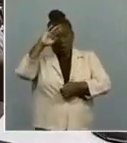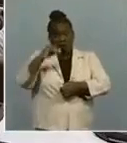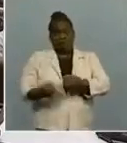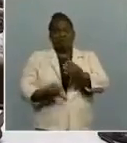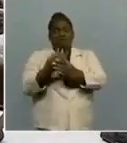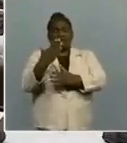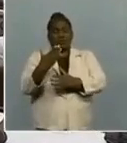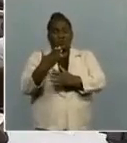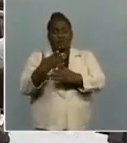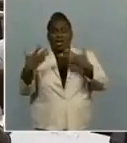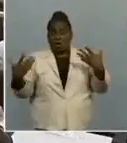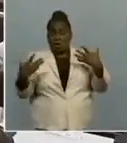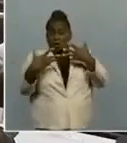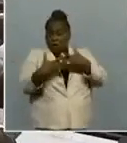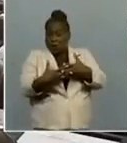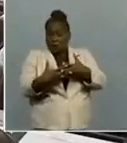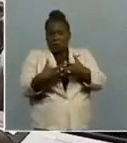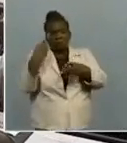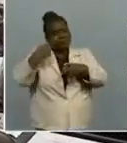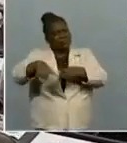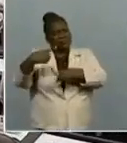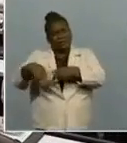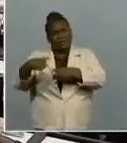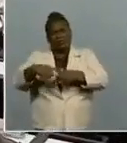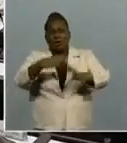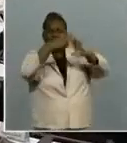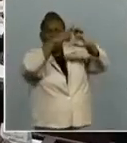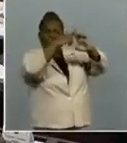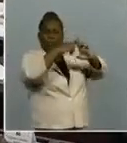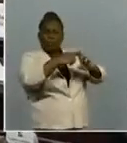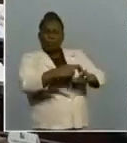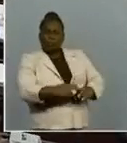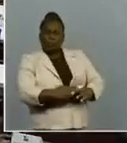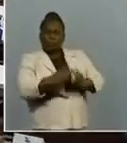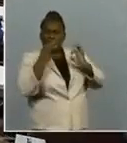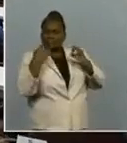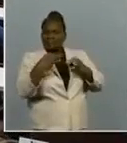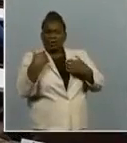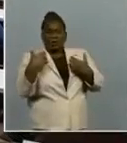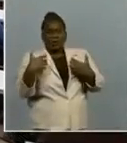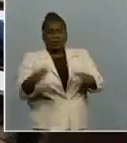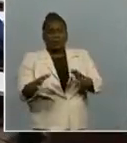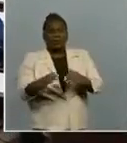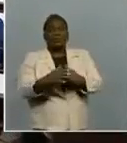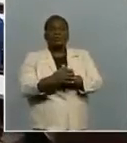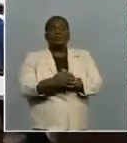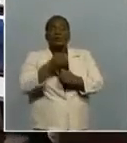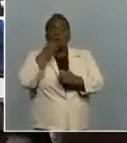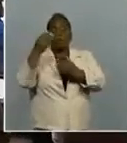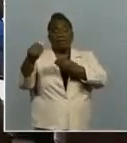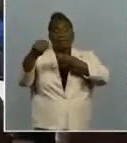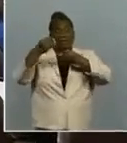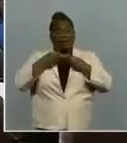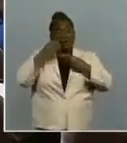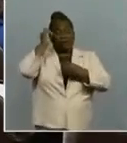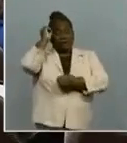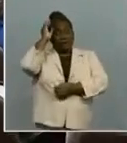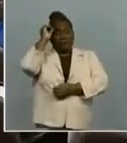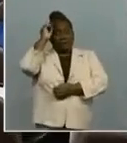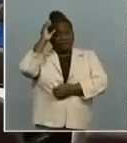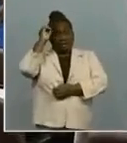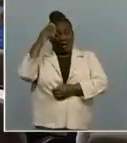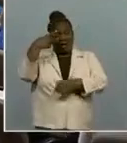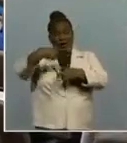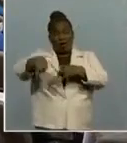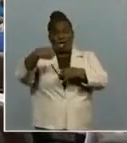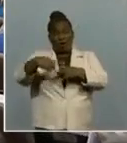lo que nos une es tanto que la lista estará siempre incompleta pero puede dar una idea del gran monumento que el pueblo